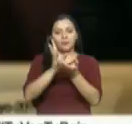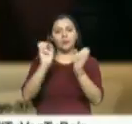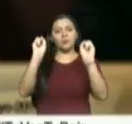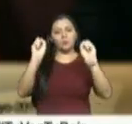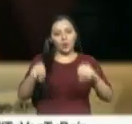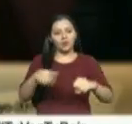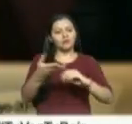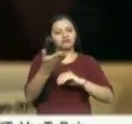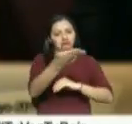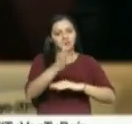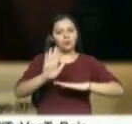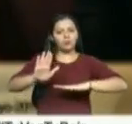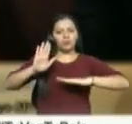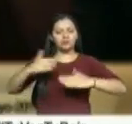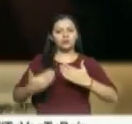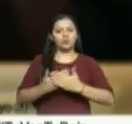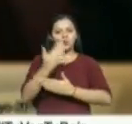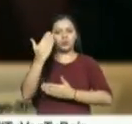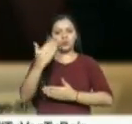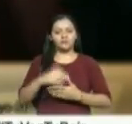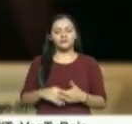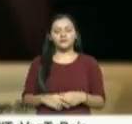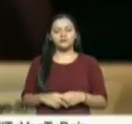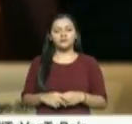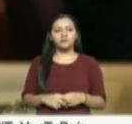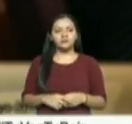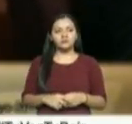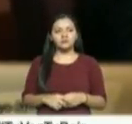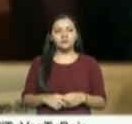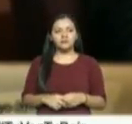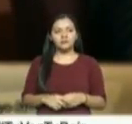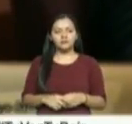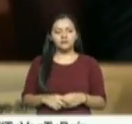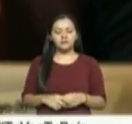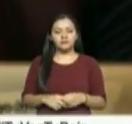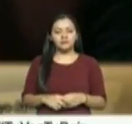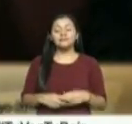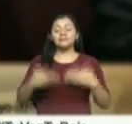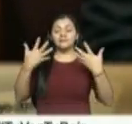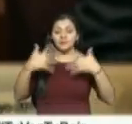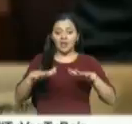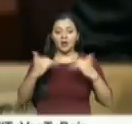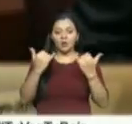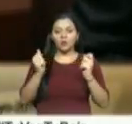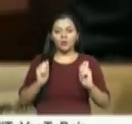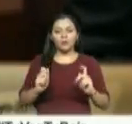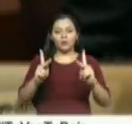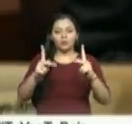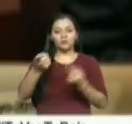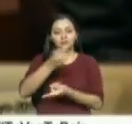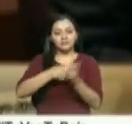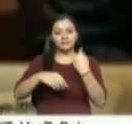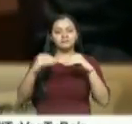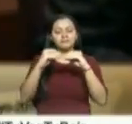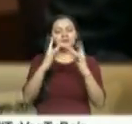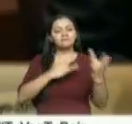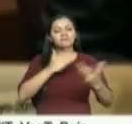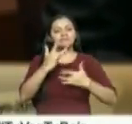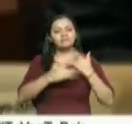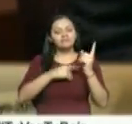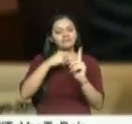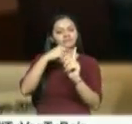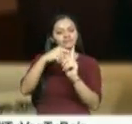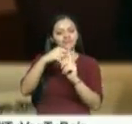posesionar al doctor Carlos Vaca Mancheno en sus nuevas funciones. Con esta oportunidad, reitero a usted mis sentimientos de